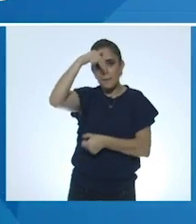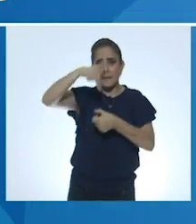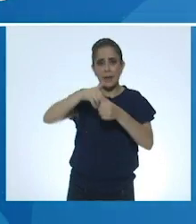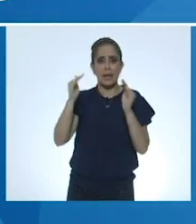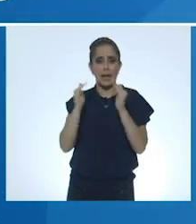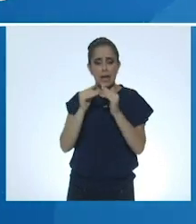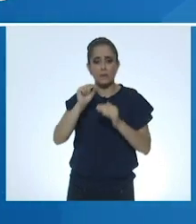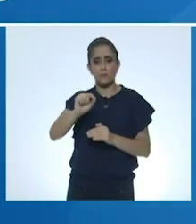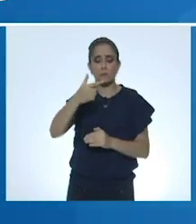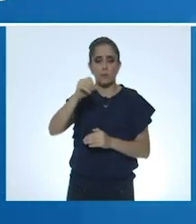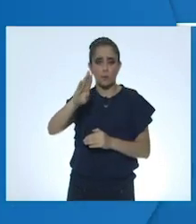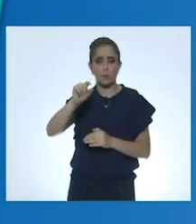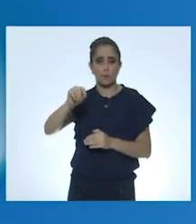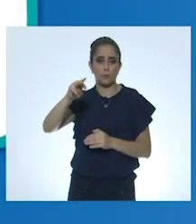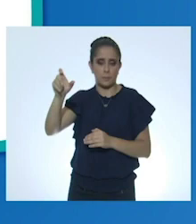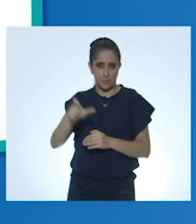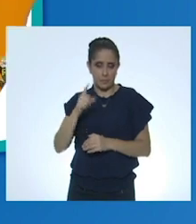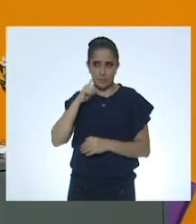aprendeencasa.sep.gov.mx.